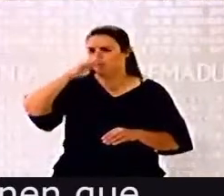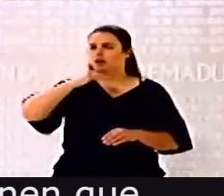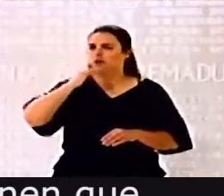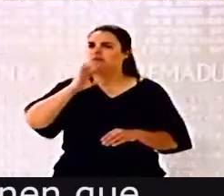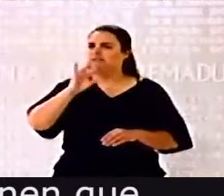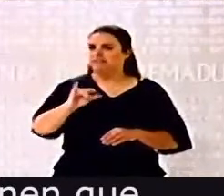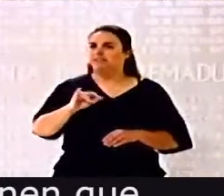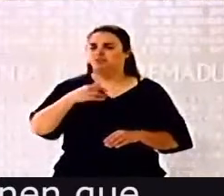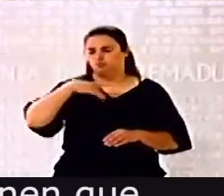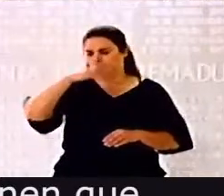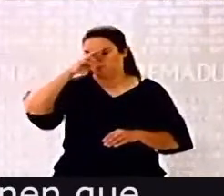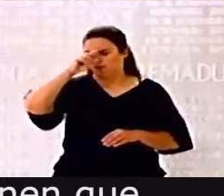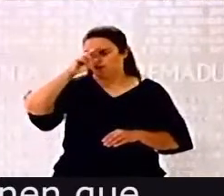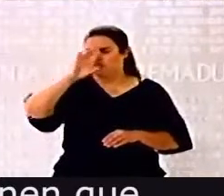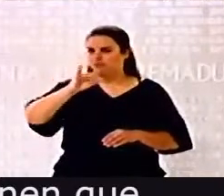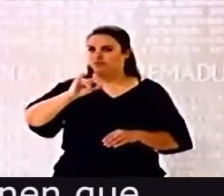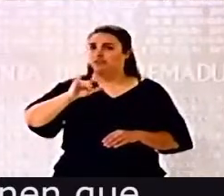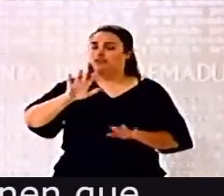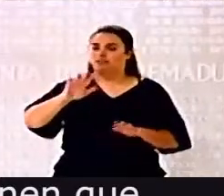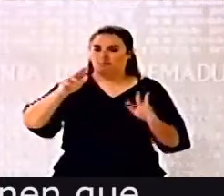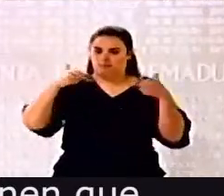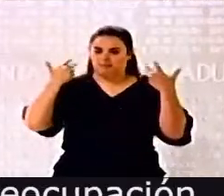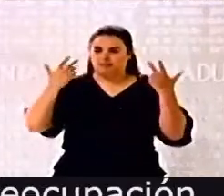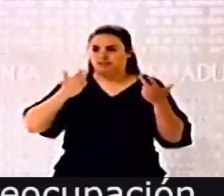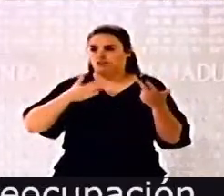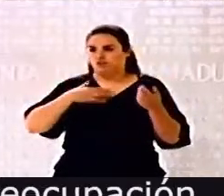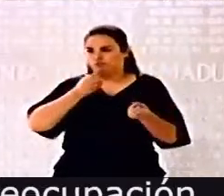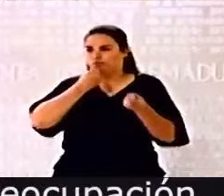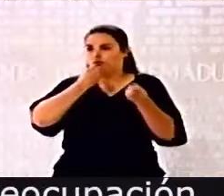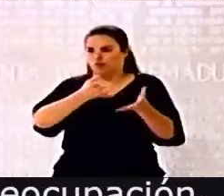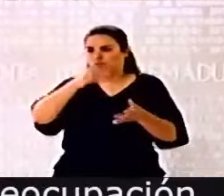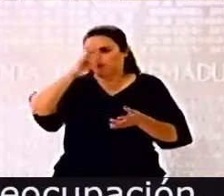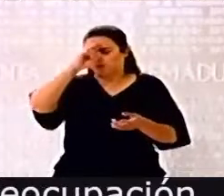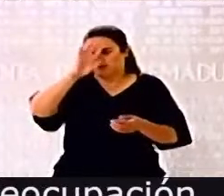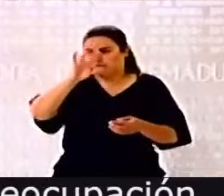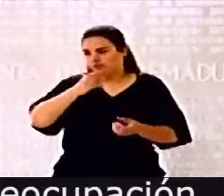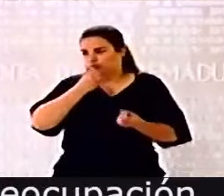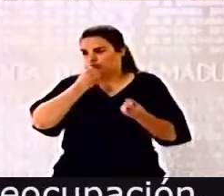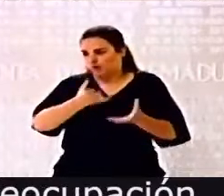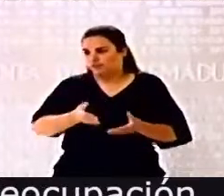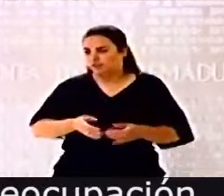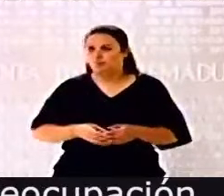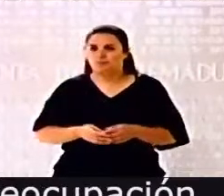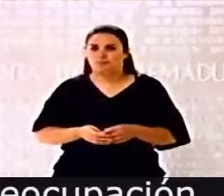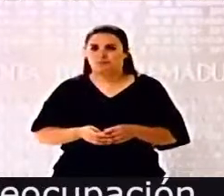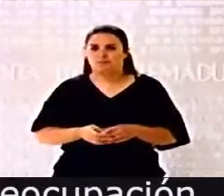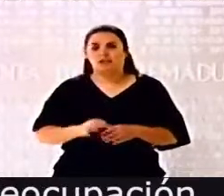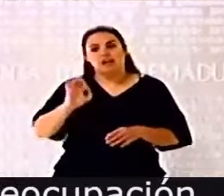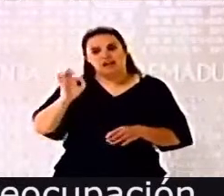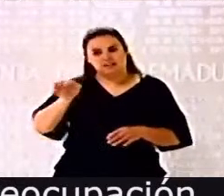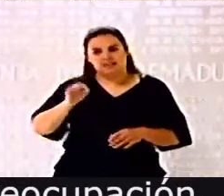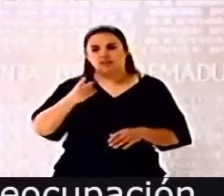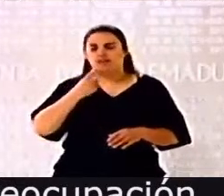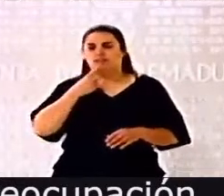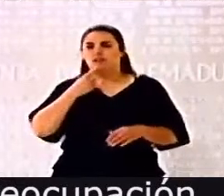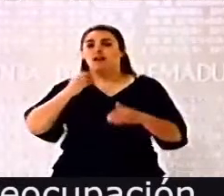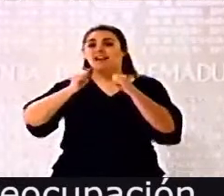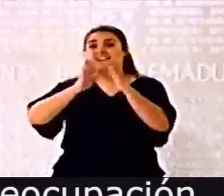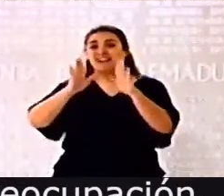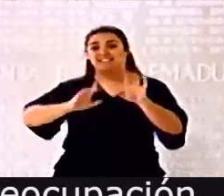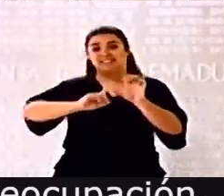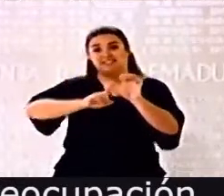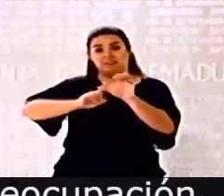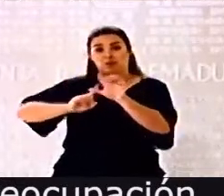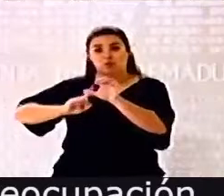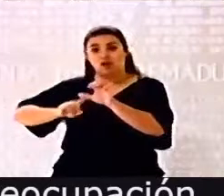y me van a permitir que exprese esa cierta preocupación. Si es verdad lo que dicen las casas de Extremadura